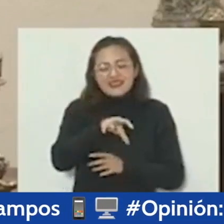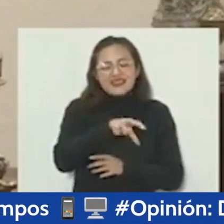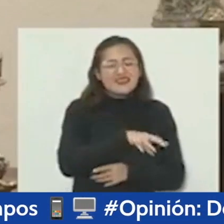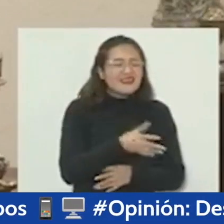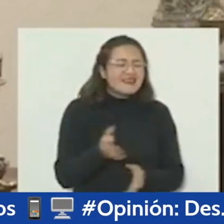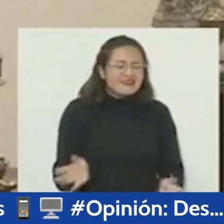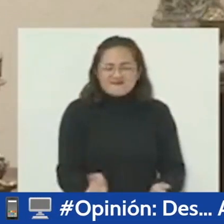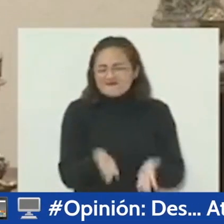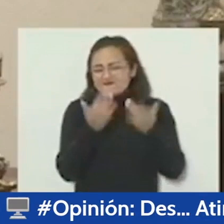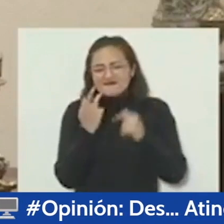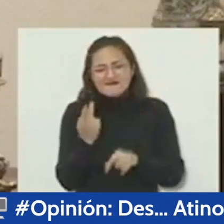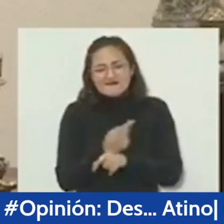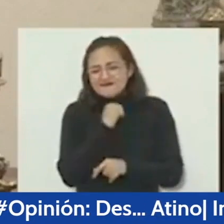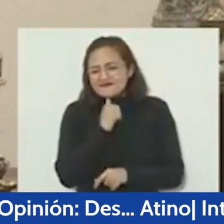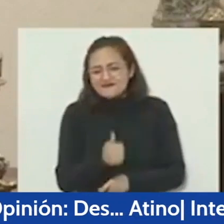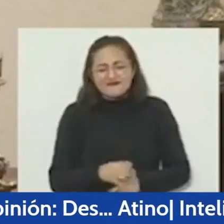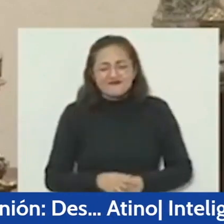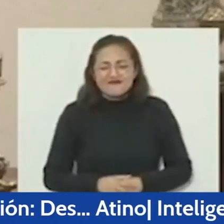20.